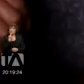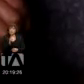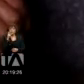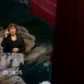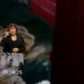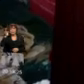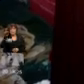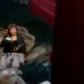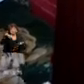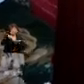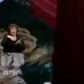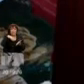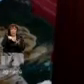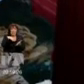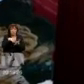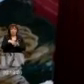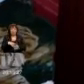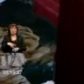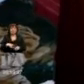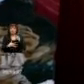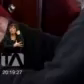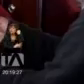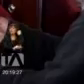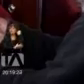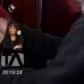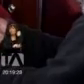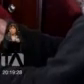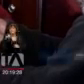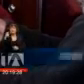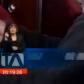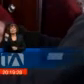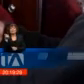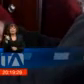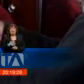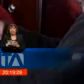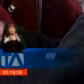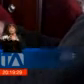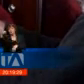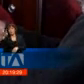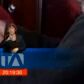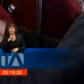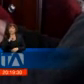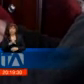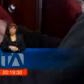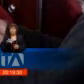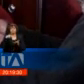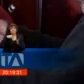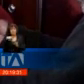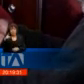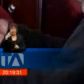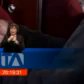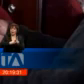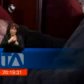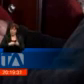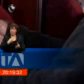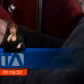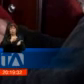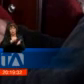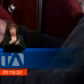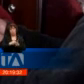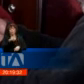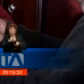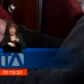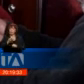sus estudios es lo que le llevó a tomar la decisión de emigrar. Que pagar de los arriendos y pagar del comprar algunas cosas